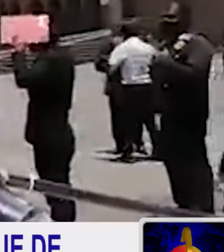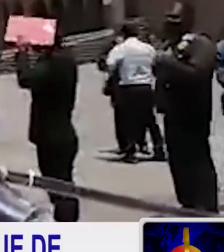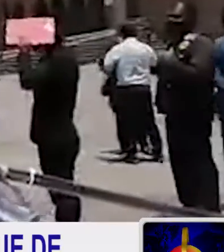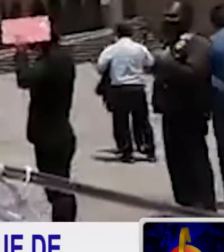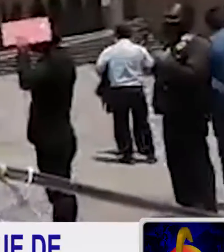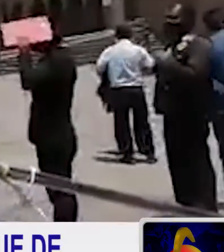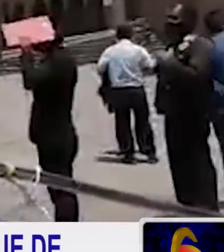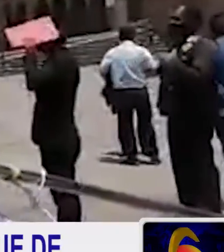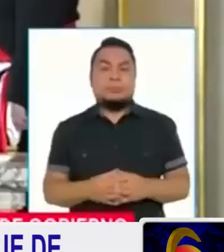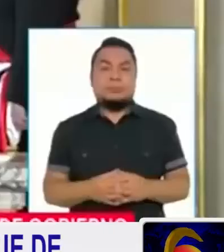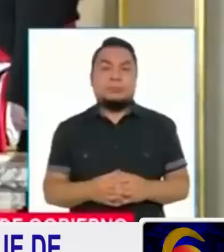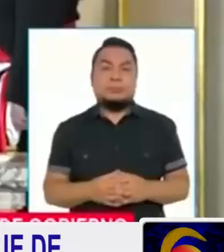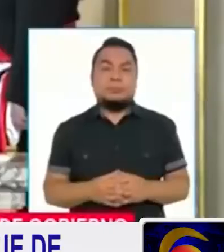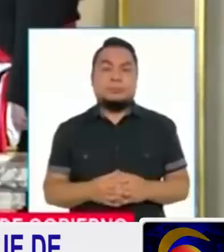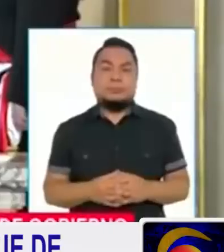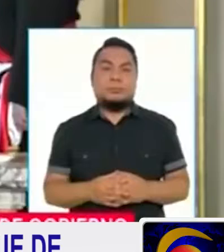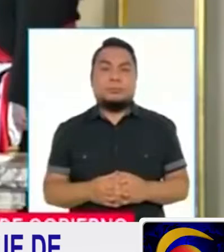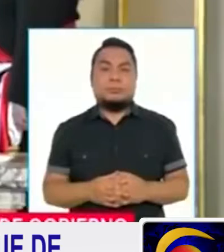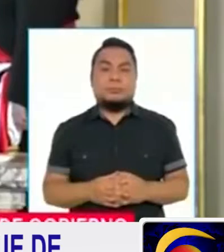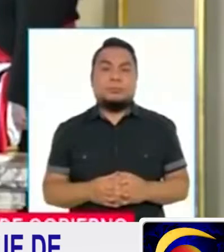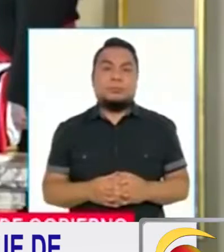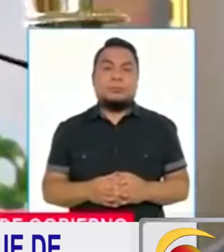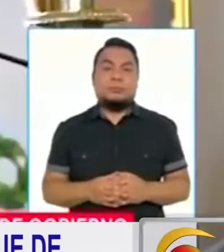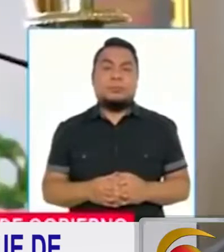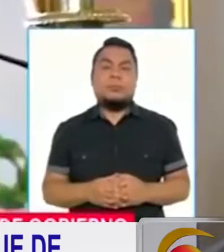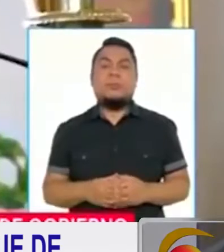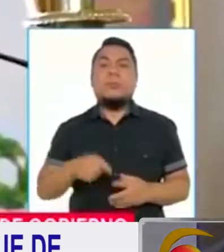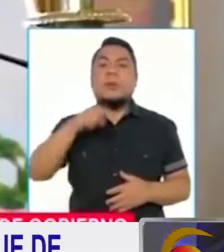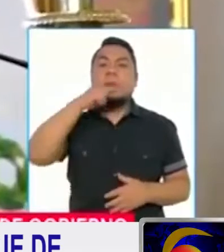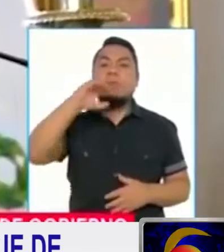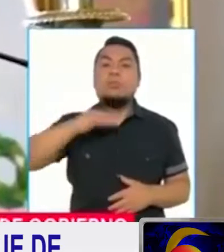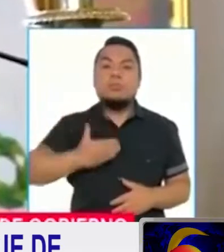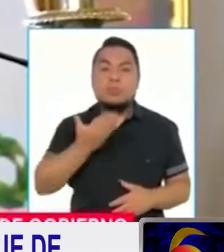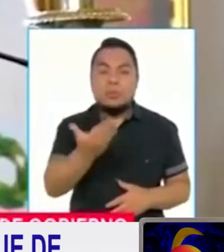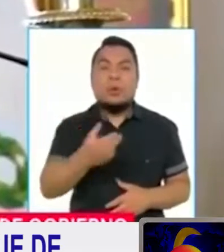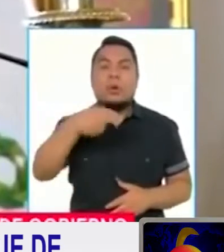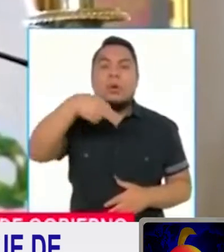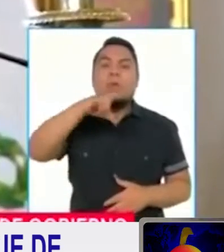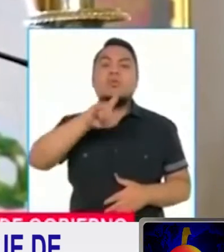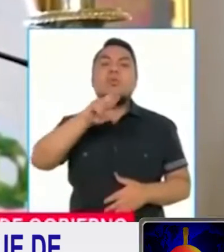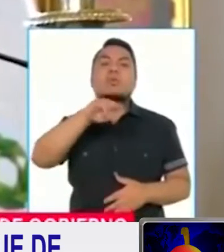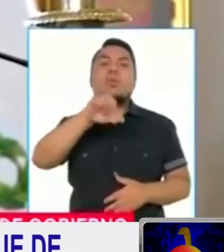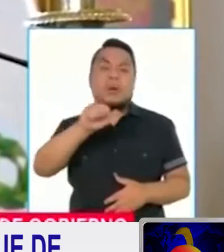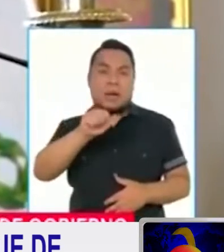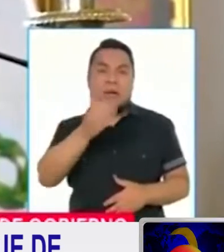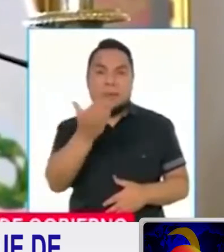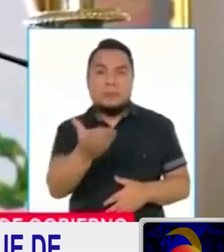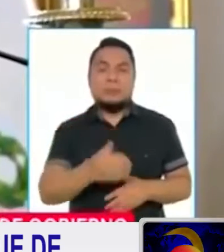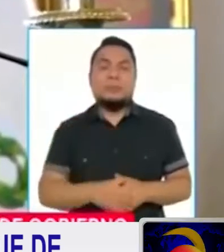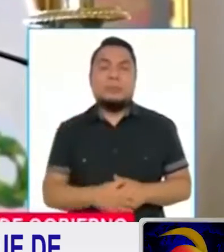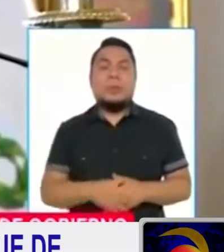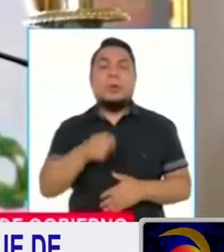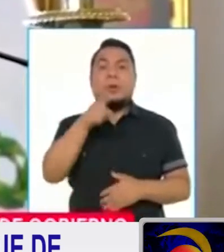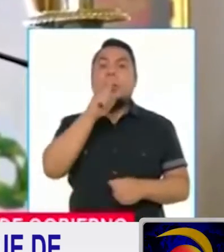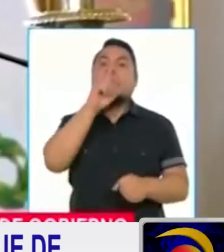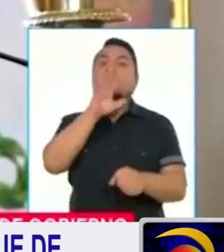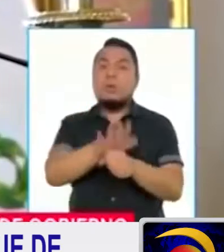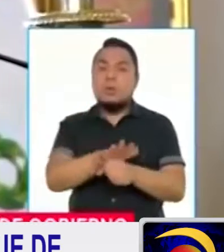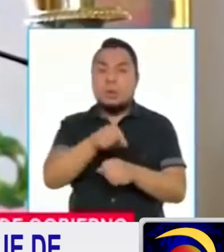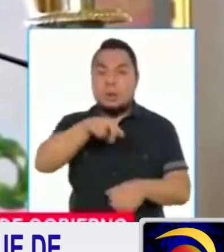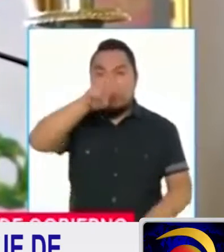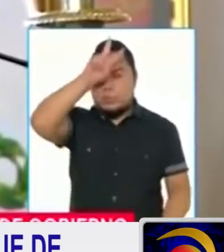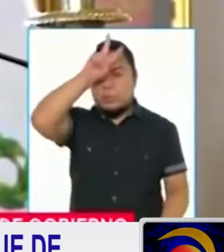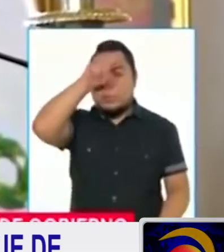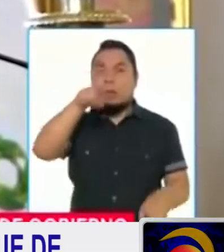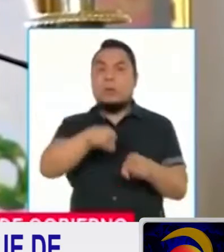la capital de Lima, ¿no? Al ser consultado respecto a los cuestionamientos que se hace a los cambios anunciados a nivel nacional en la